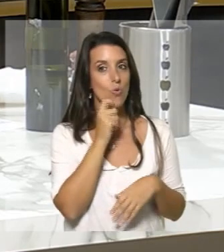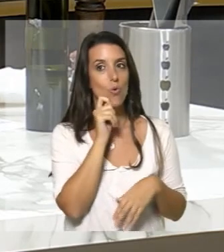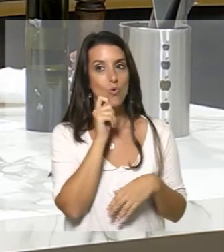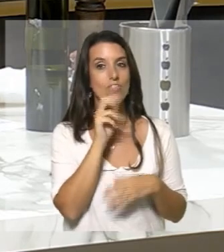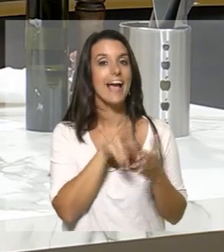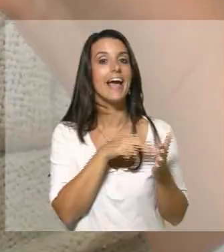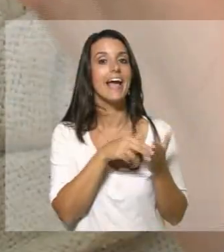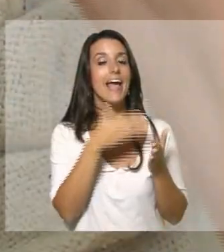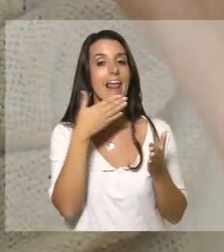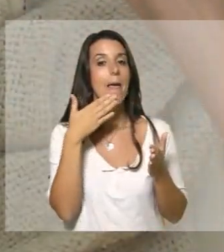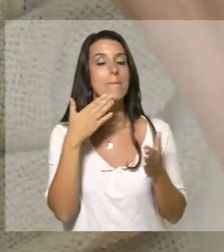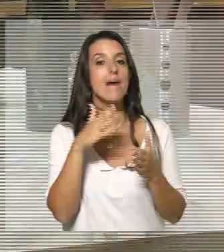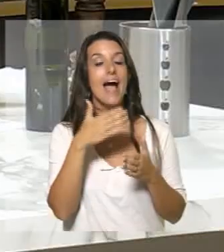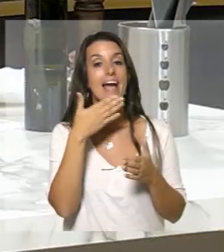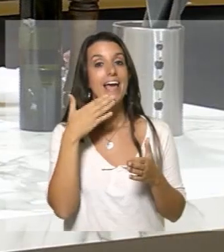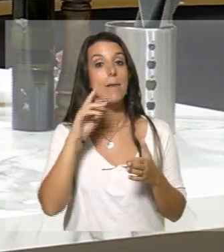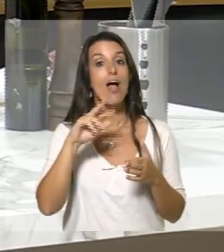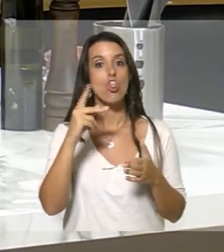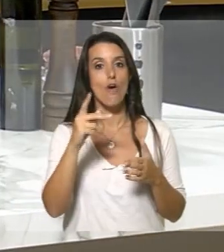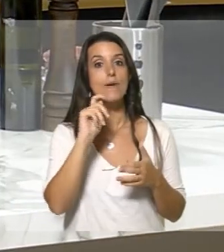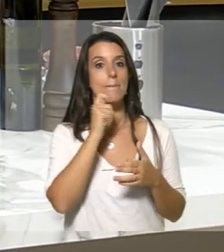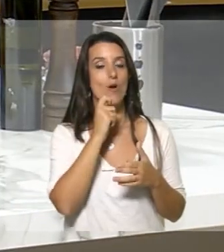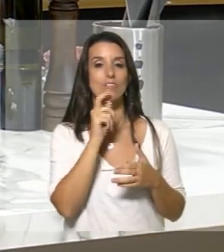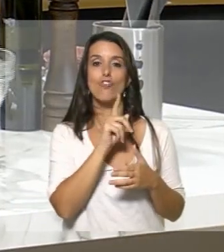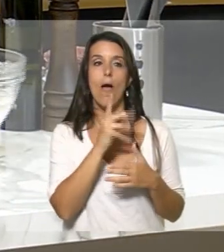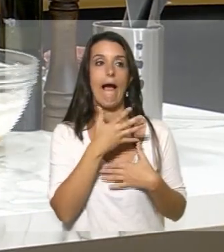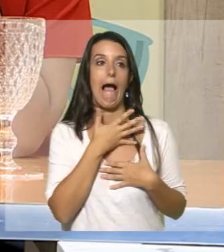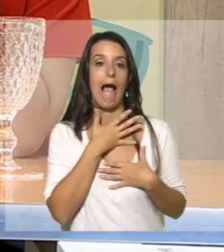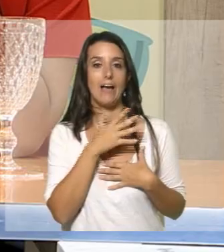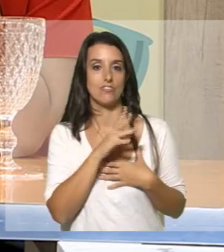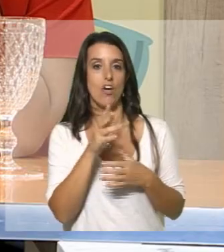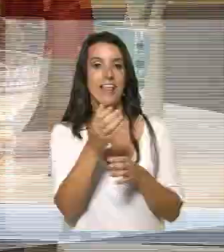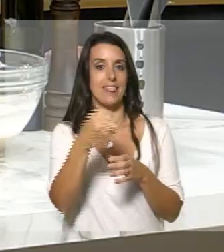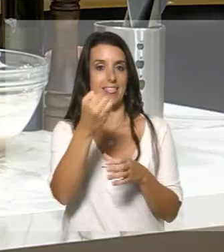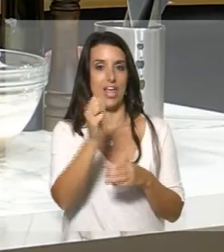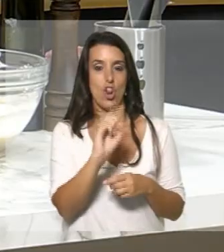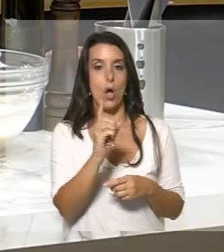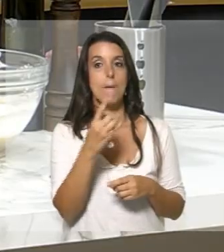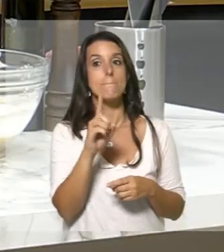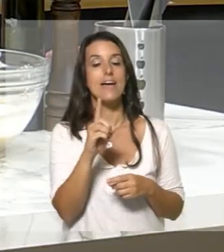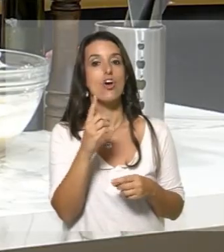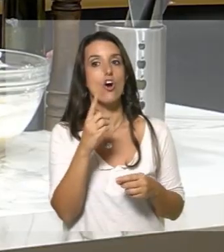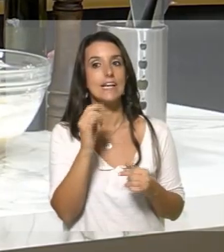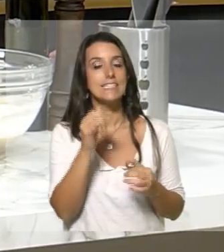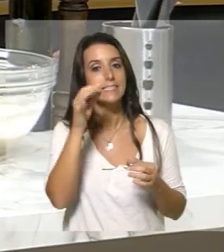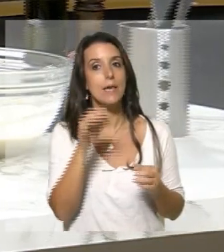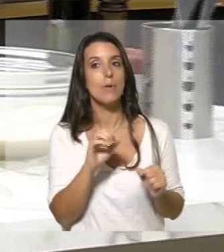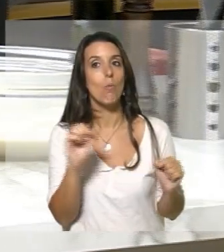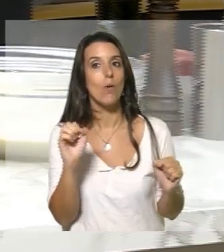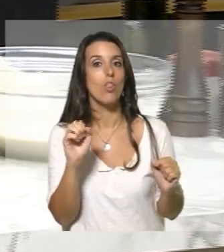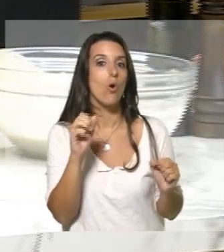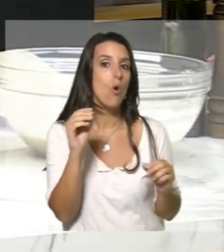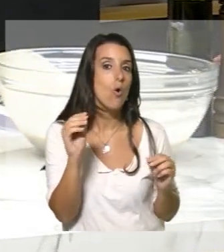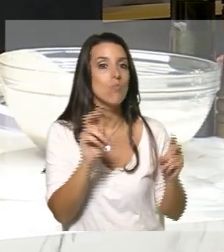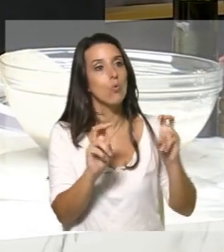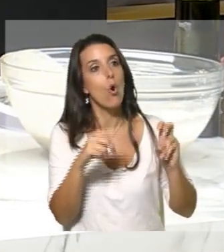La crema doble me gusta, yo no soy muy fan igual del Santillí, de la crema doble batida, no soy muy fan. Entonces siempre que puedo